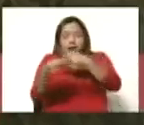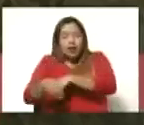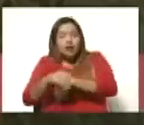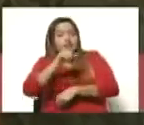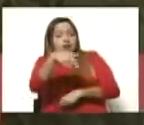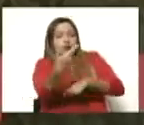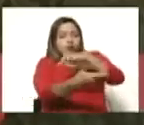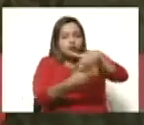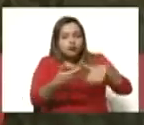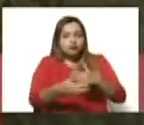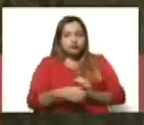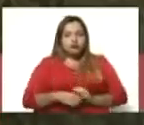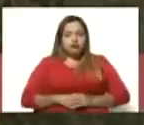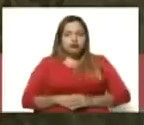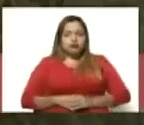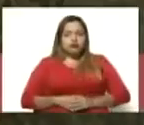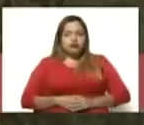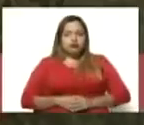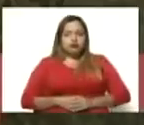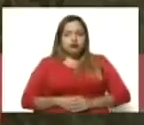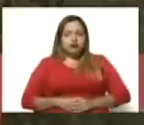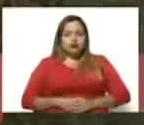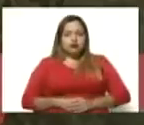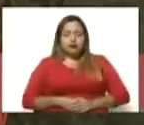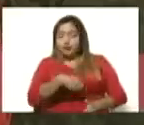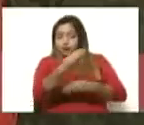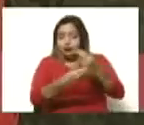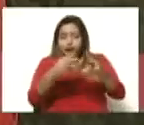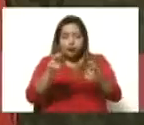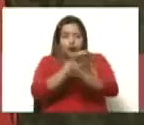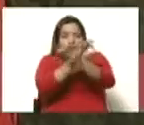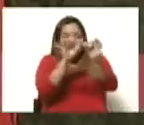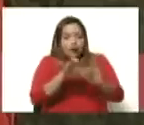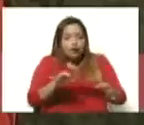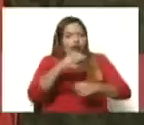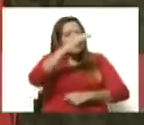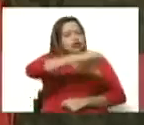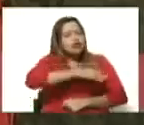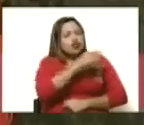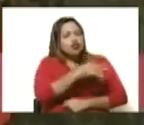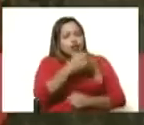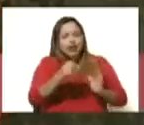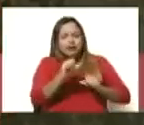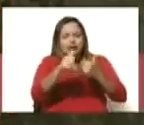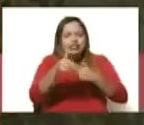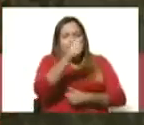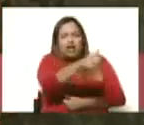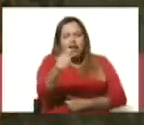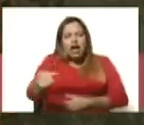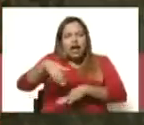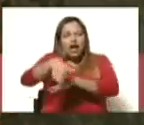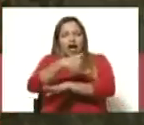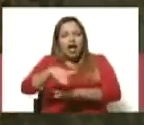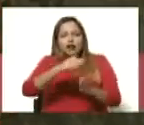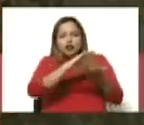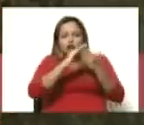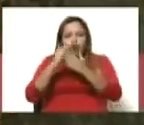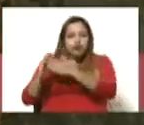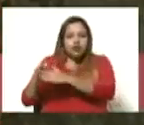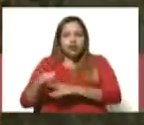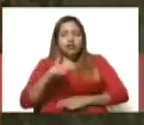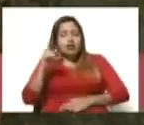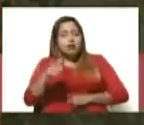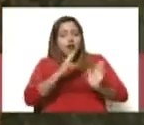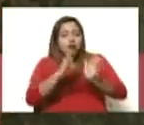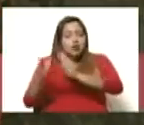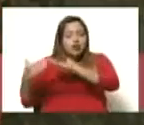plataforma, un nuevo imaginario social de nuestro pueblo, un imaginario social que parte de cada calle, cada comunidad, que parte de nuestras estructuras de